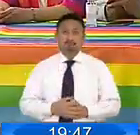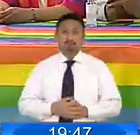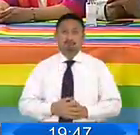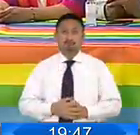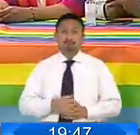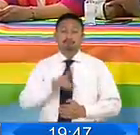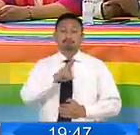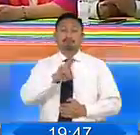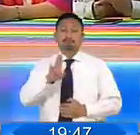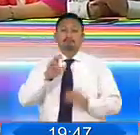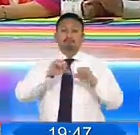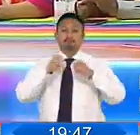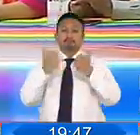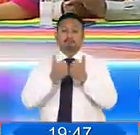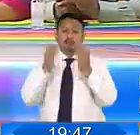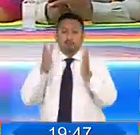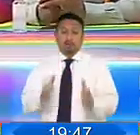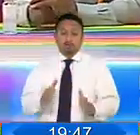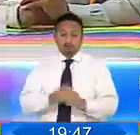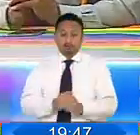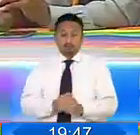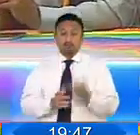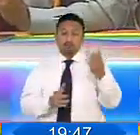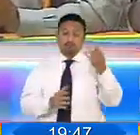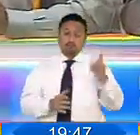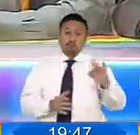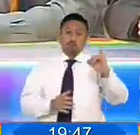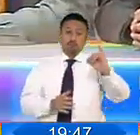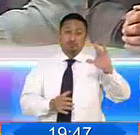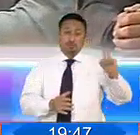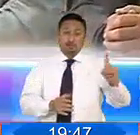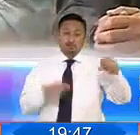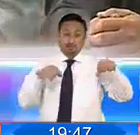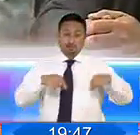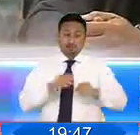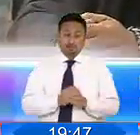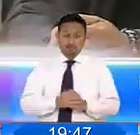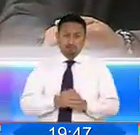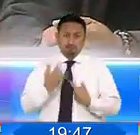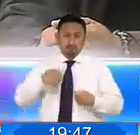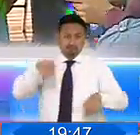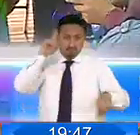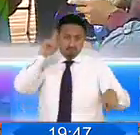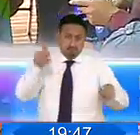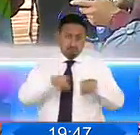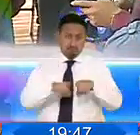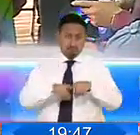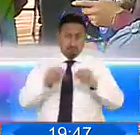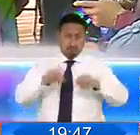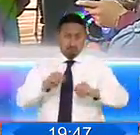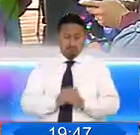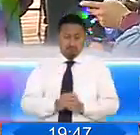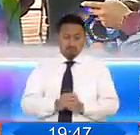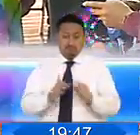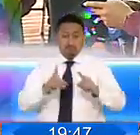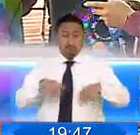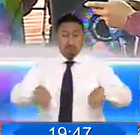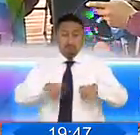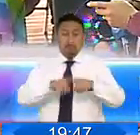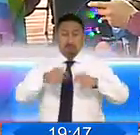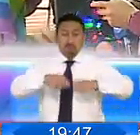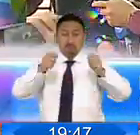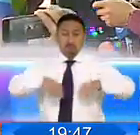los 27 asambleístas de Pachacuti y los 18 de la IDE parecen tener los mismos ideales y podrían consolidar un